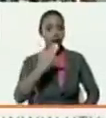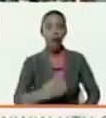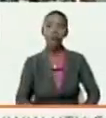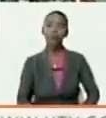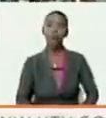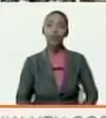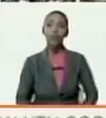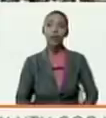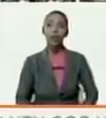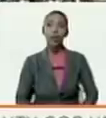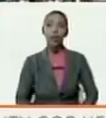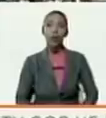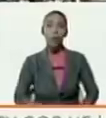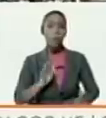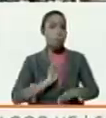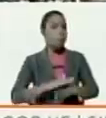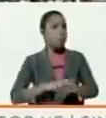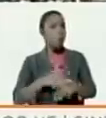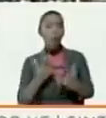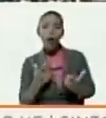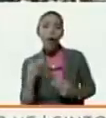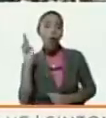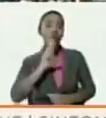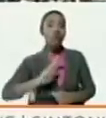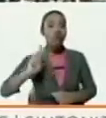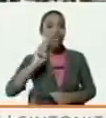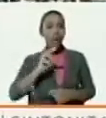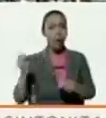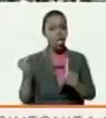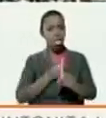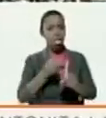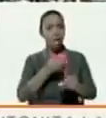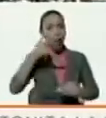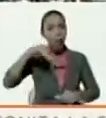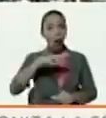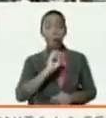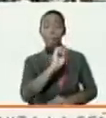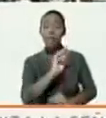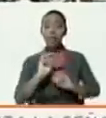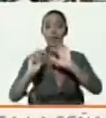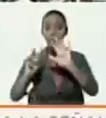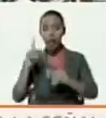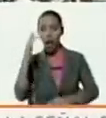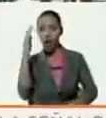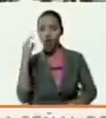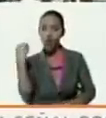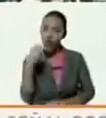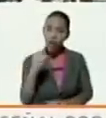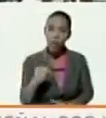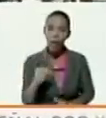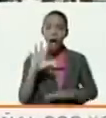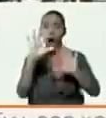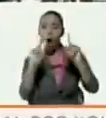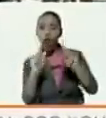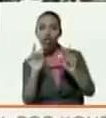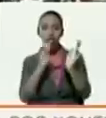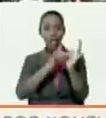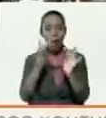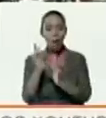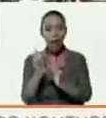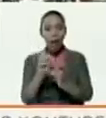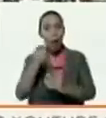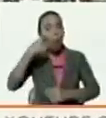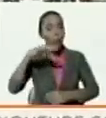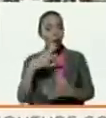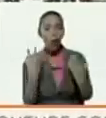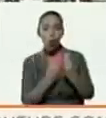ese momento, porque fue utilizada para masacrar un pueblo, 27 de noviembre, luego el 11 de abril, imagínense el 11 de abril, pueblo y Fuerza